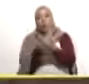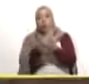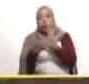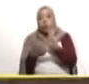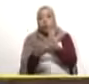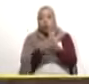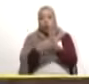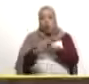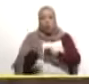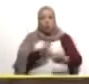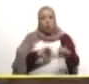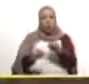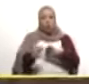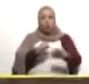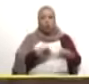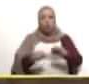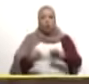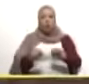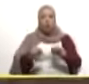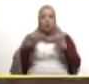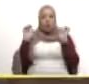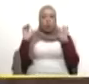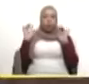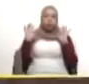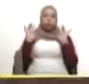de un movimiento de fuerza,